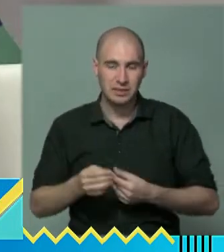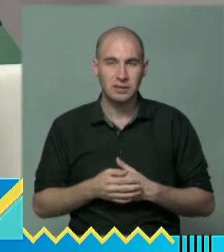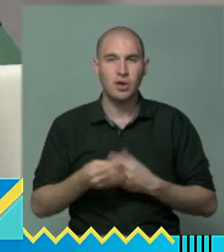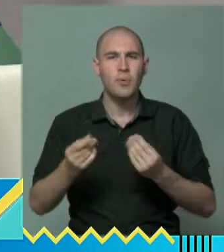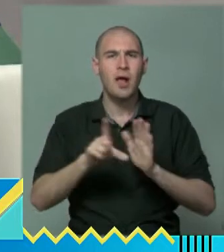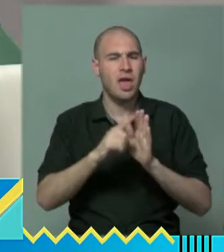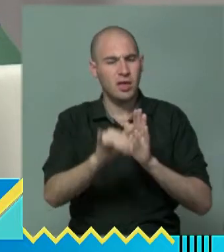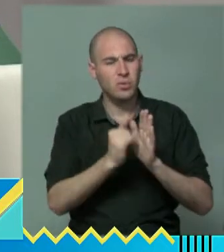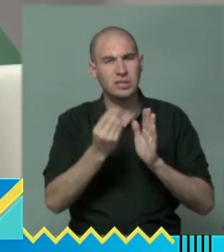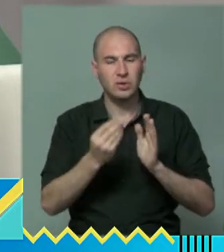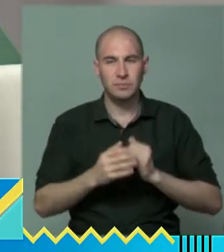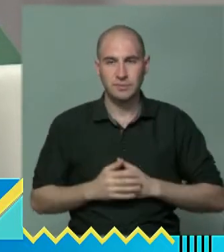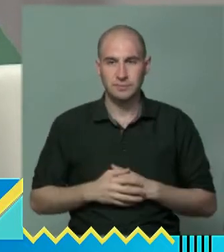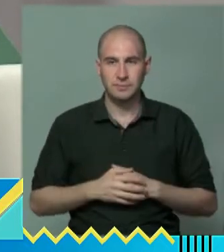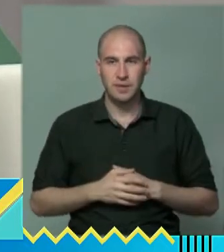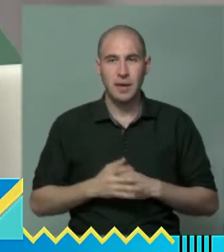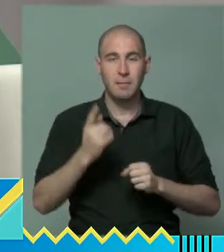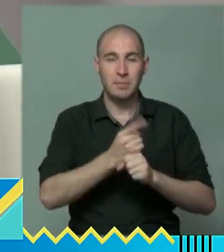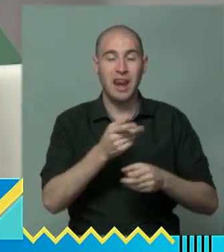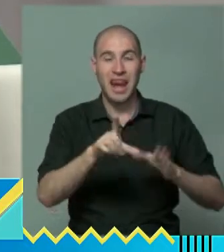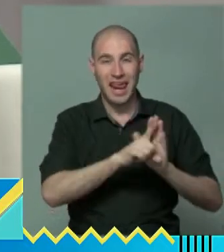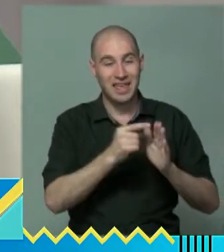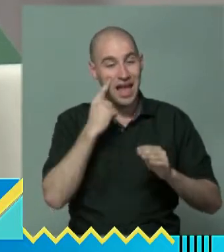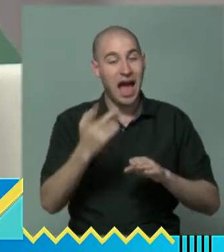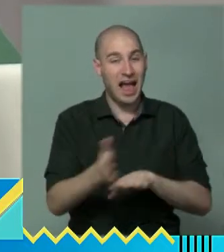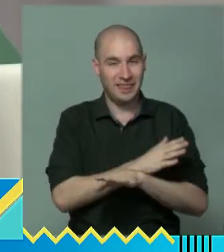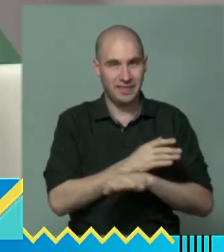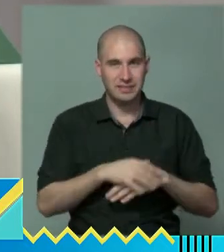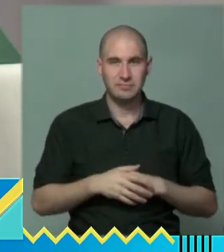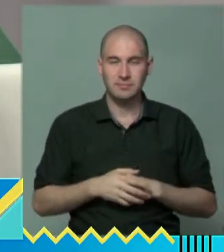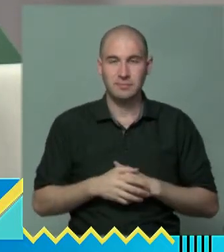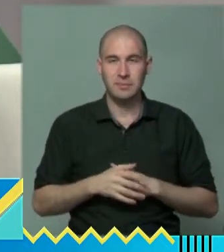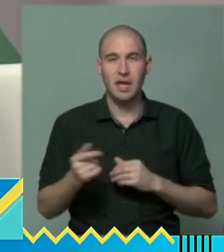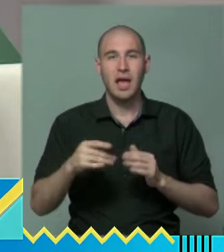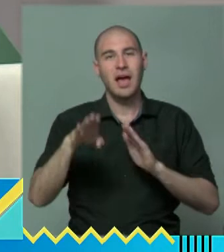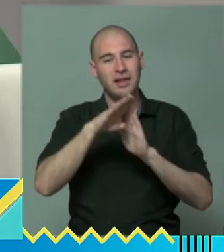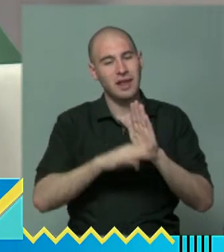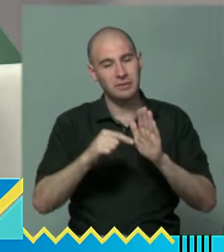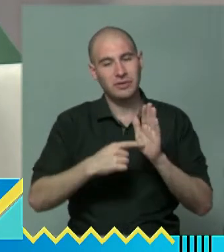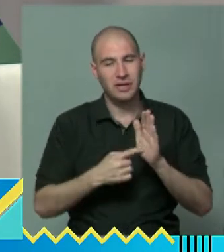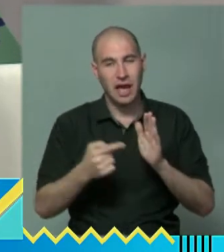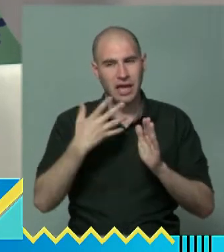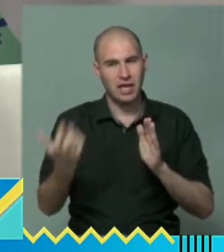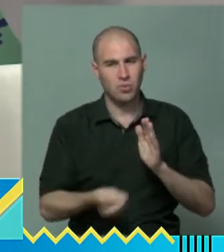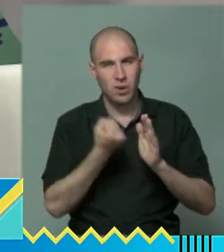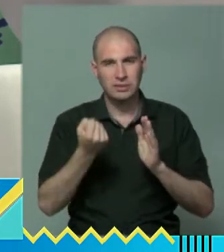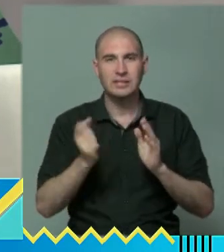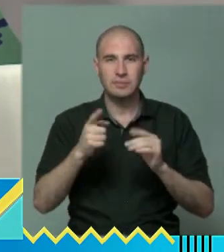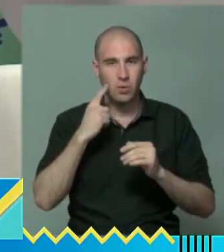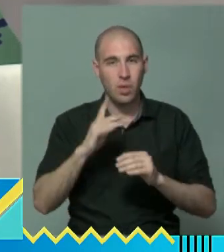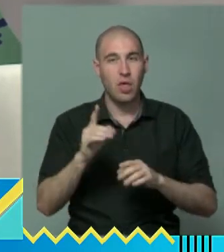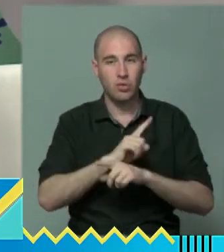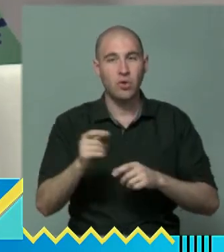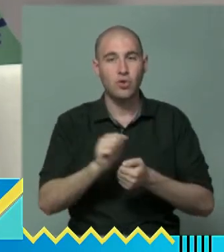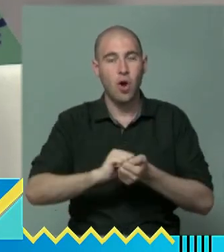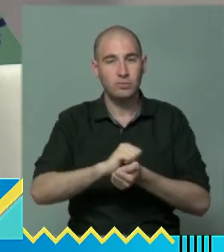legisla la ley, por un lado, la ley de manera preventiva manda a tener este protocolo para poder detectar y evitar un acto